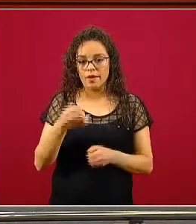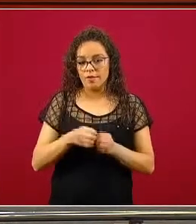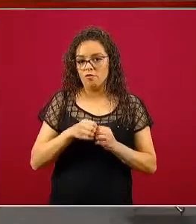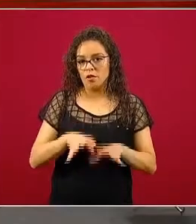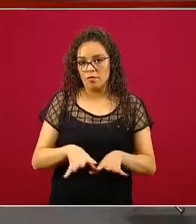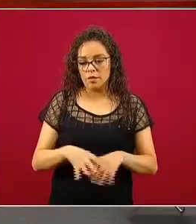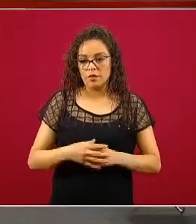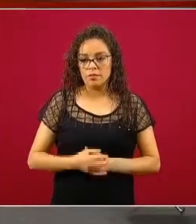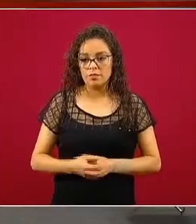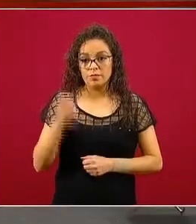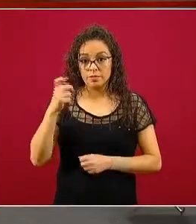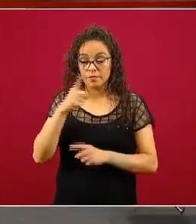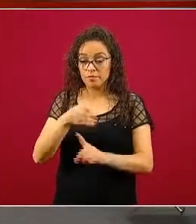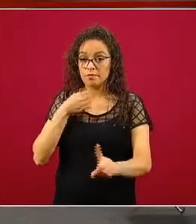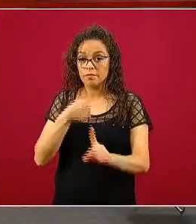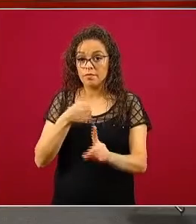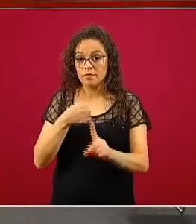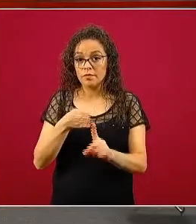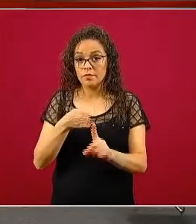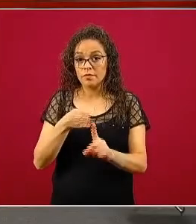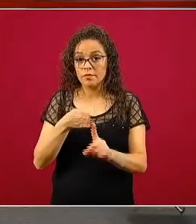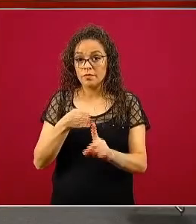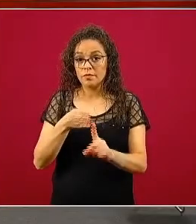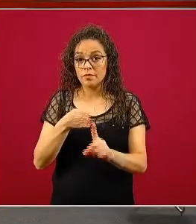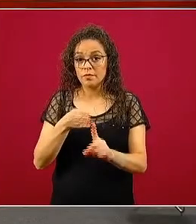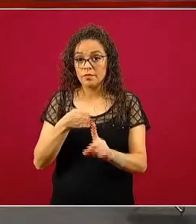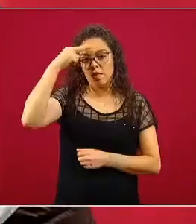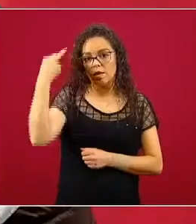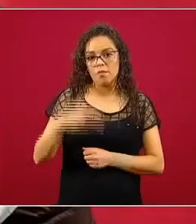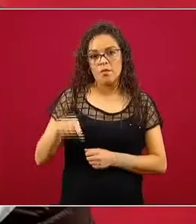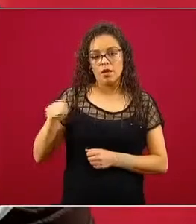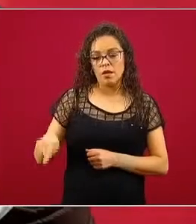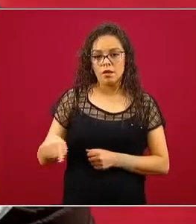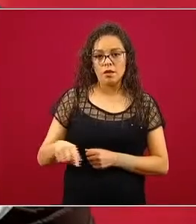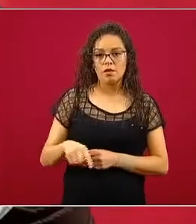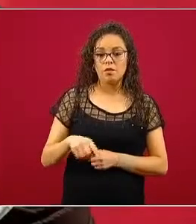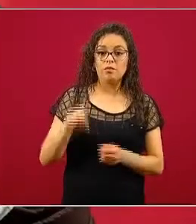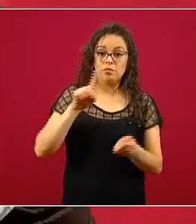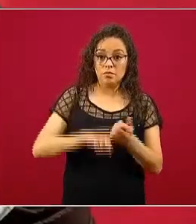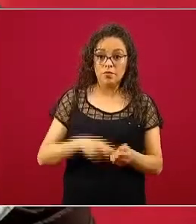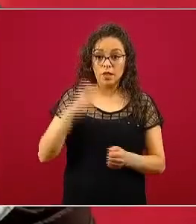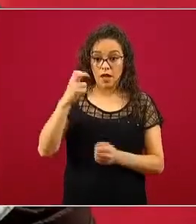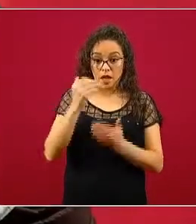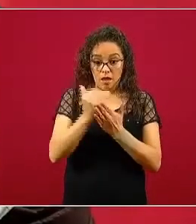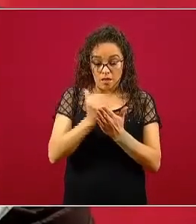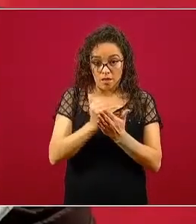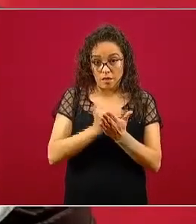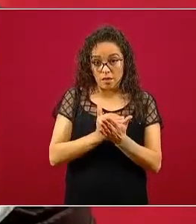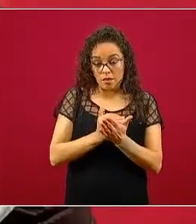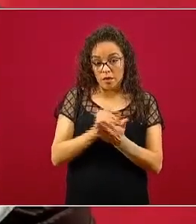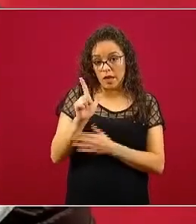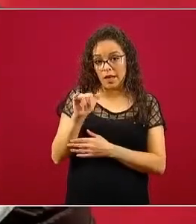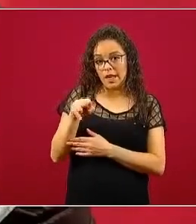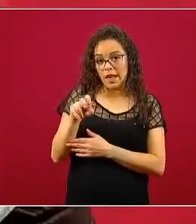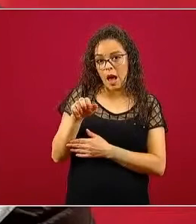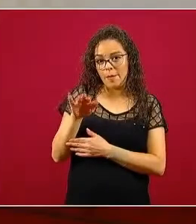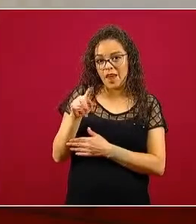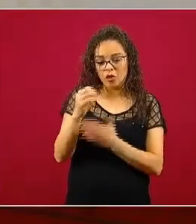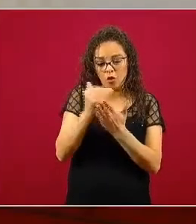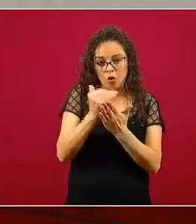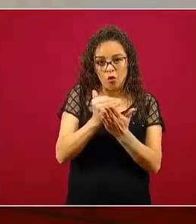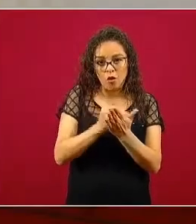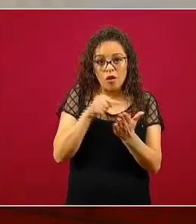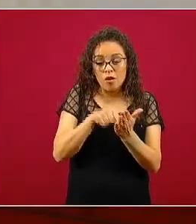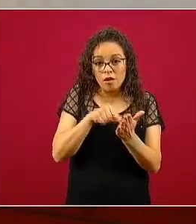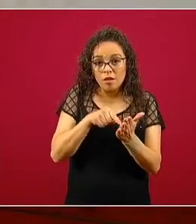actividad definida específicamente por la Ciudad de México, no es algo que venga en el lineamiento como tal, ¿no? Entonces esto es de